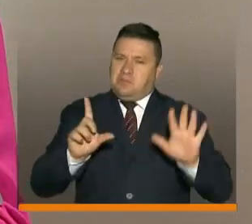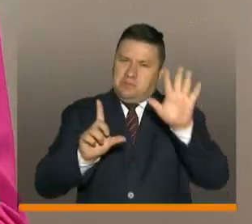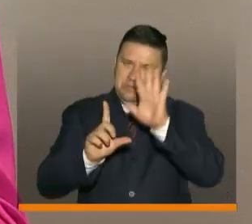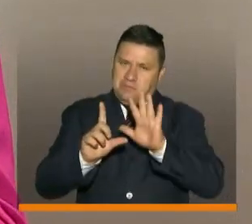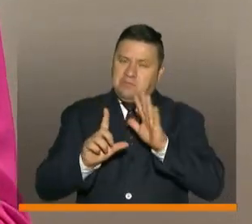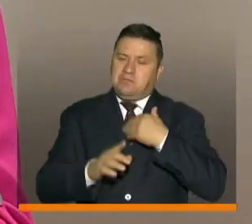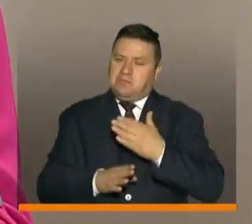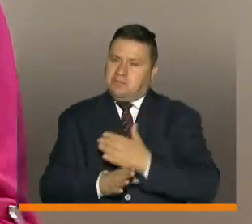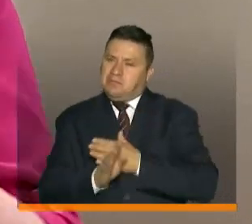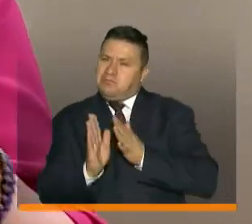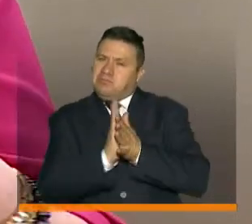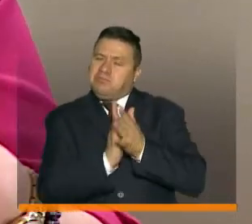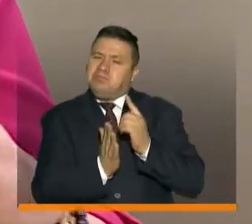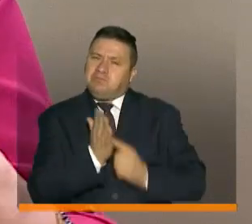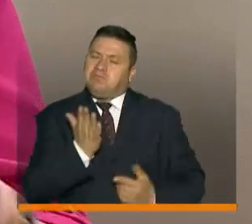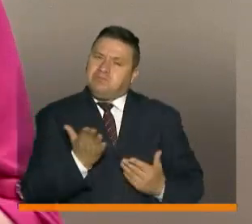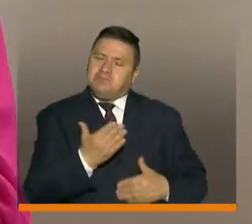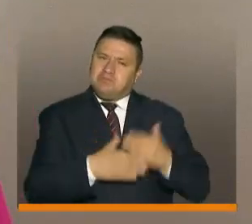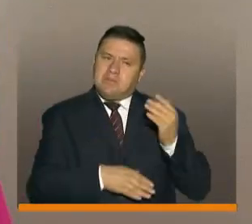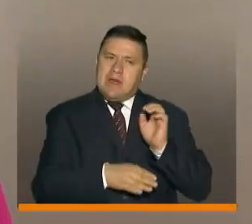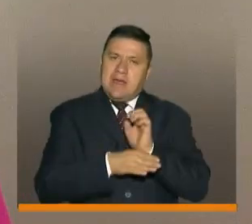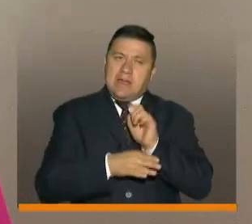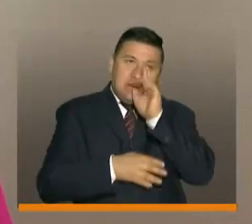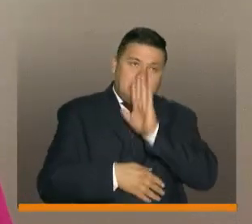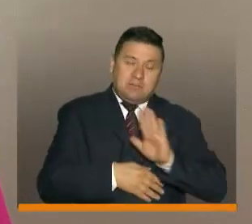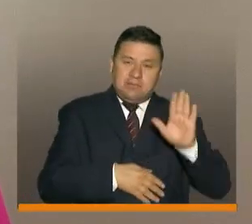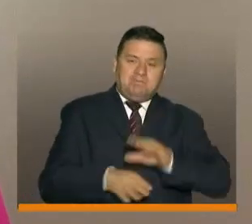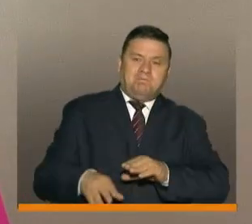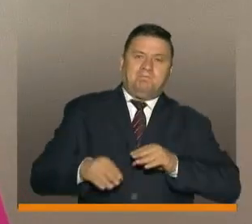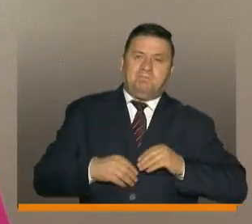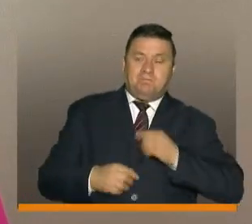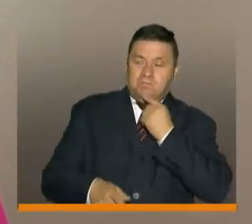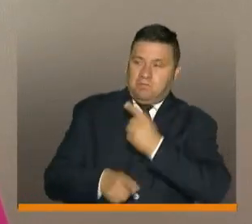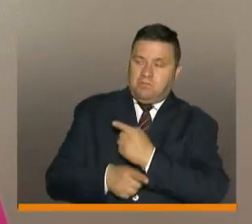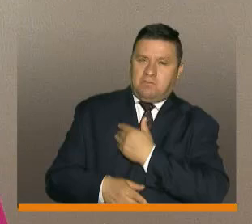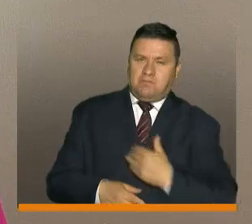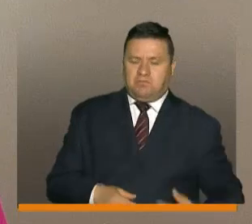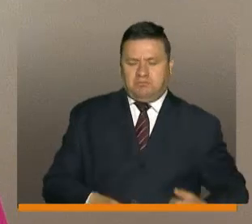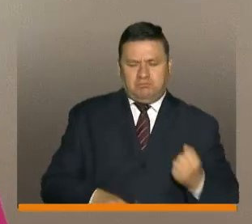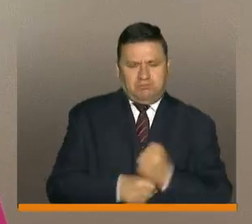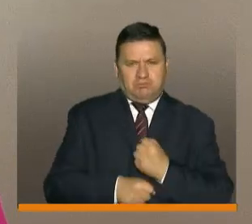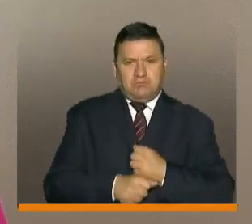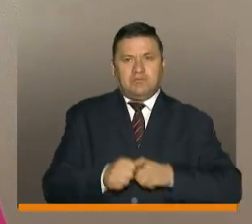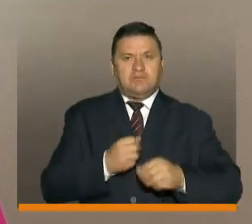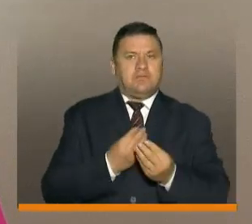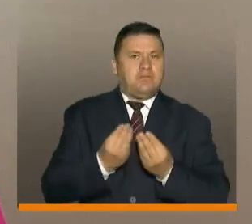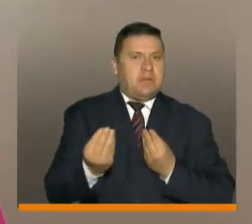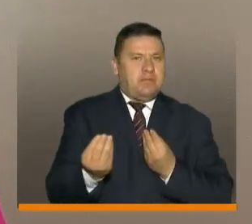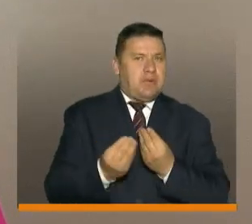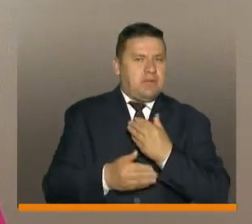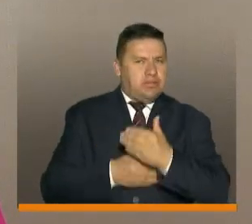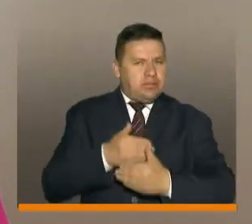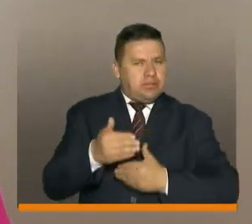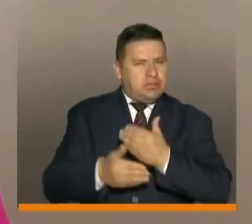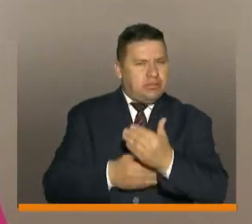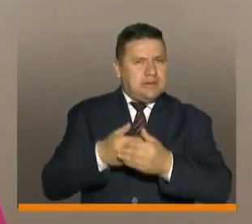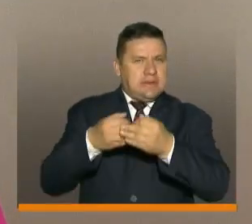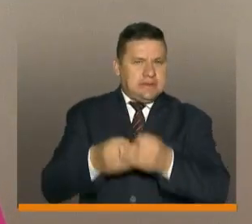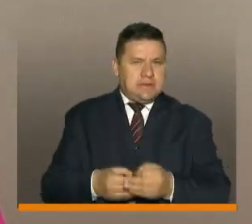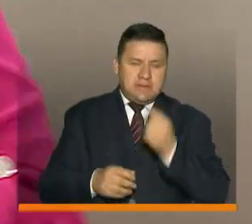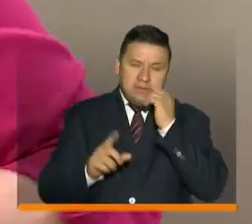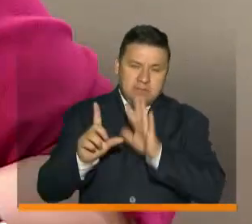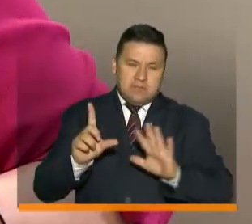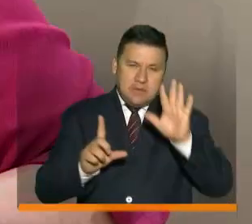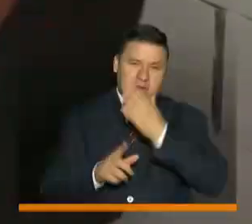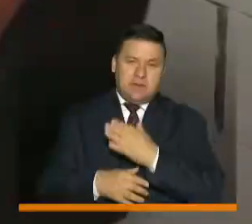ahorita comentaré, y es ya cómo en las entidades territoriales, como menciona el presidente, se trabaja en un retorno gradual, progresivo y seguro. Veamos el